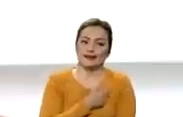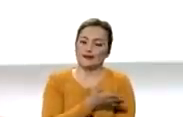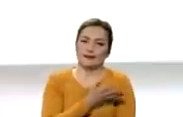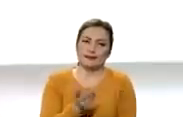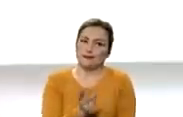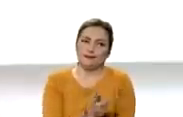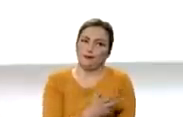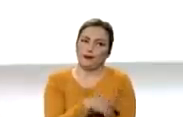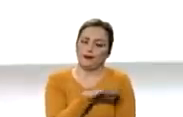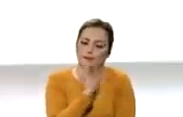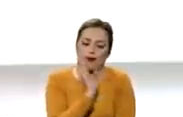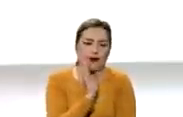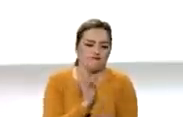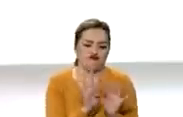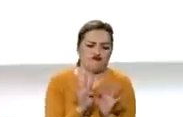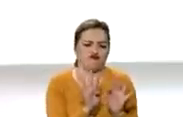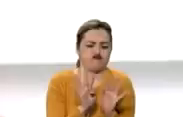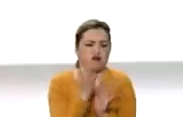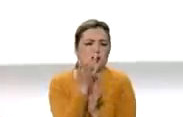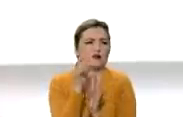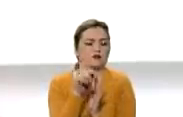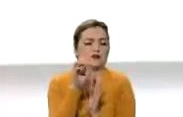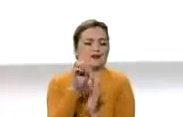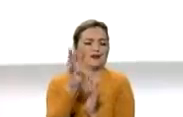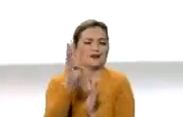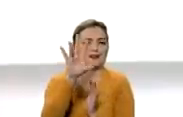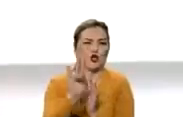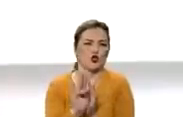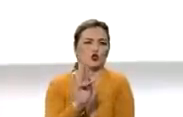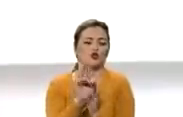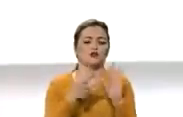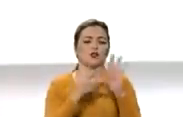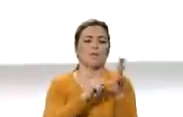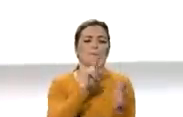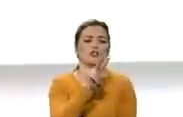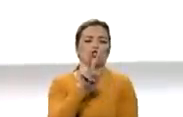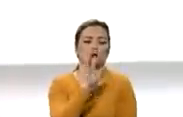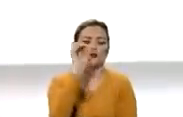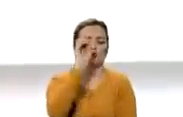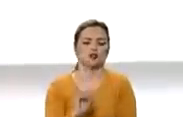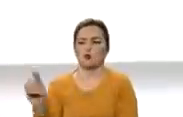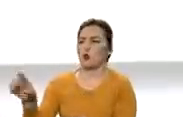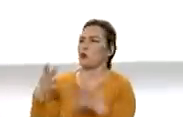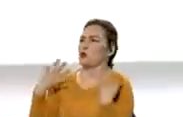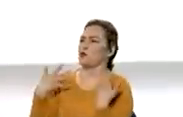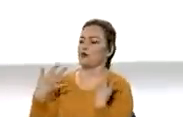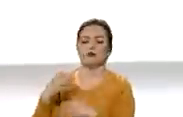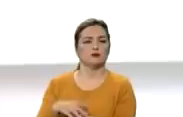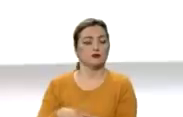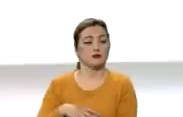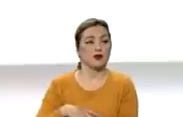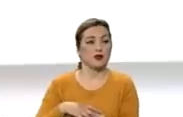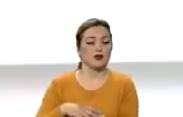tiene más complicaciones en aglomeraciones, con 14.068, que es un 22%. Guayaquil con 9.564,